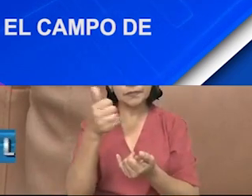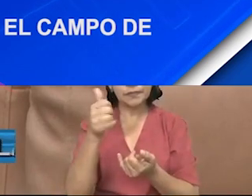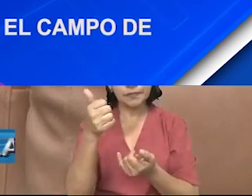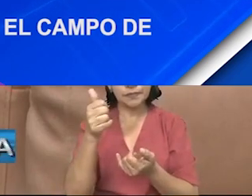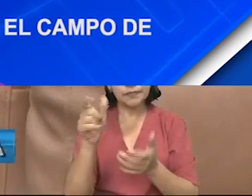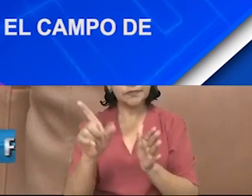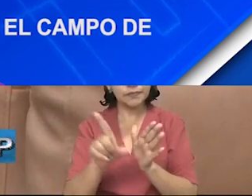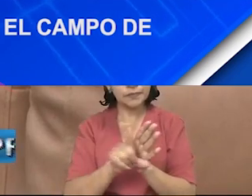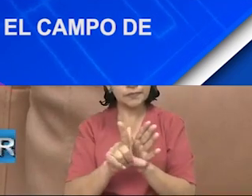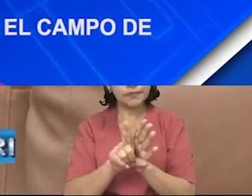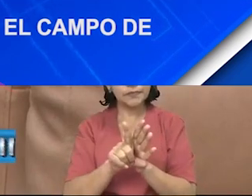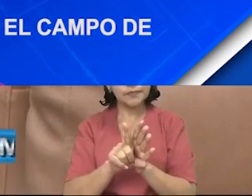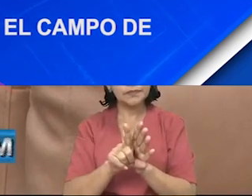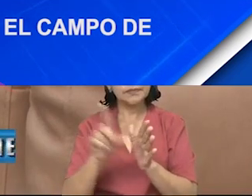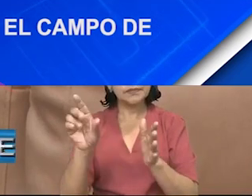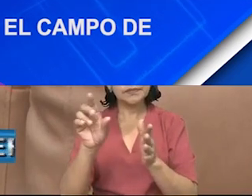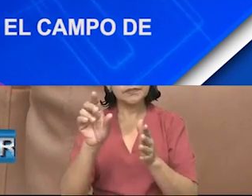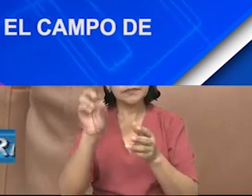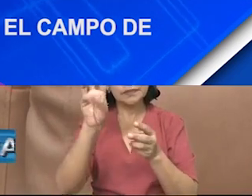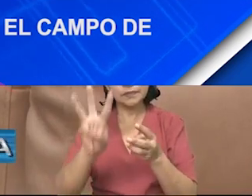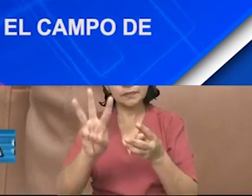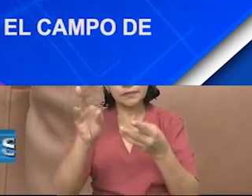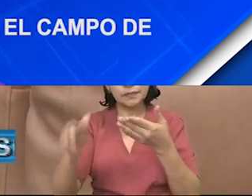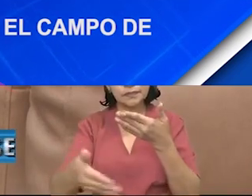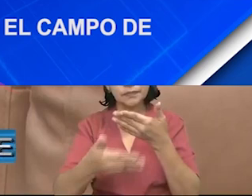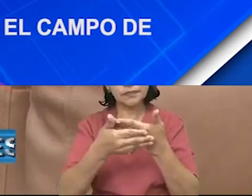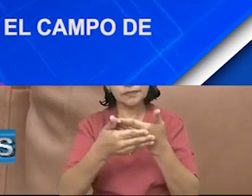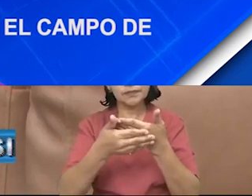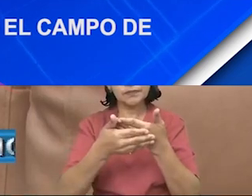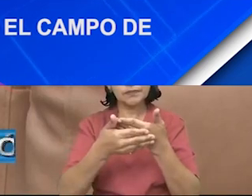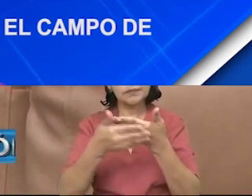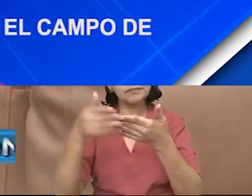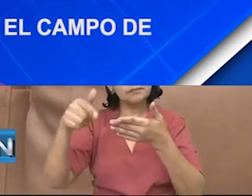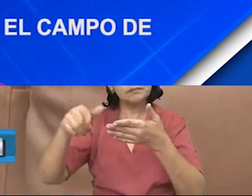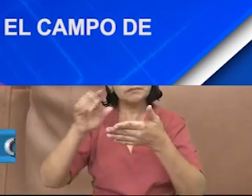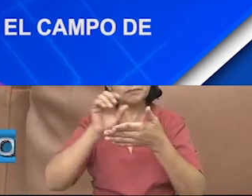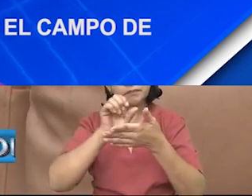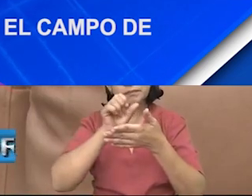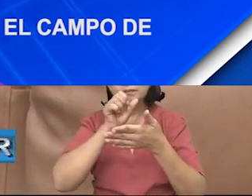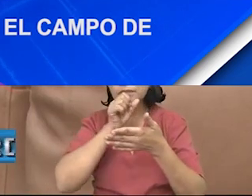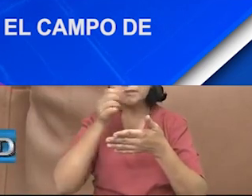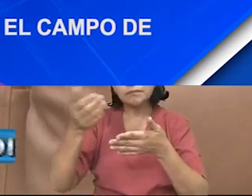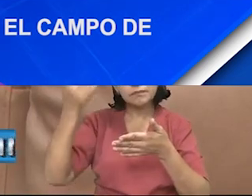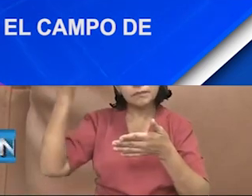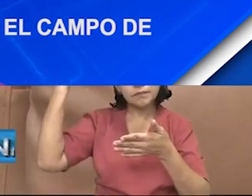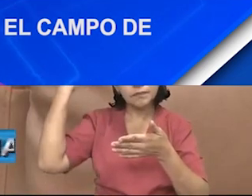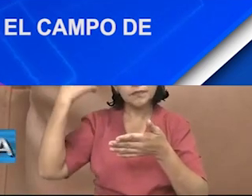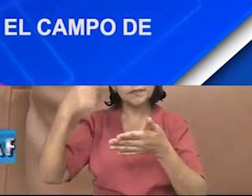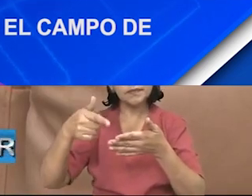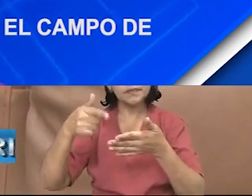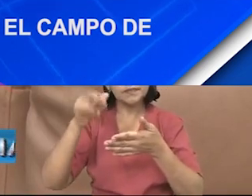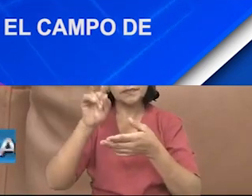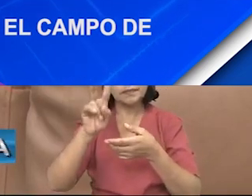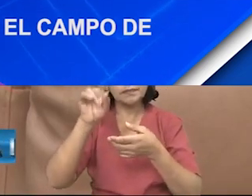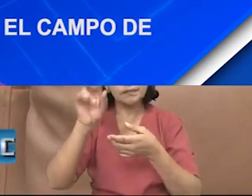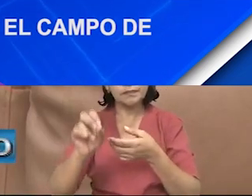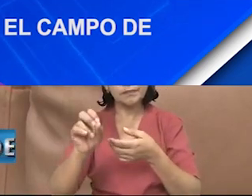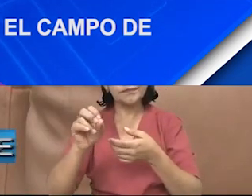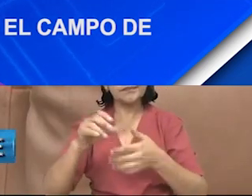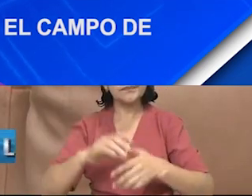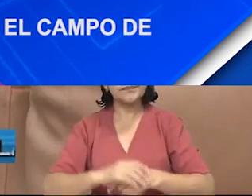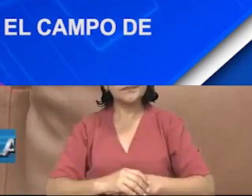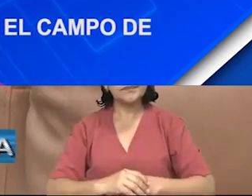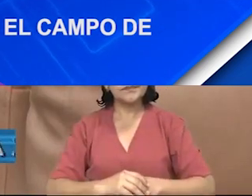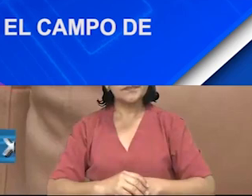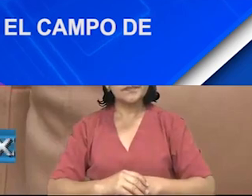6. Anexo 3, región de normas sin vigencia o derecho histórico, 20 normas.